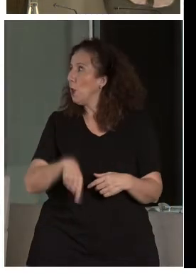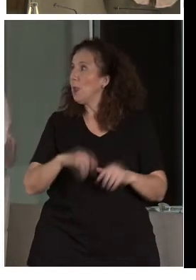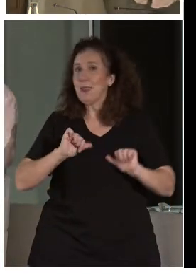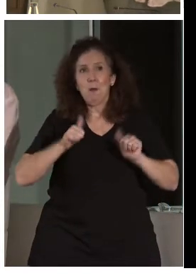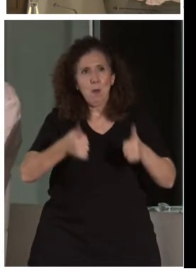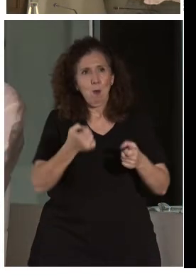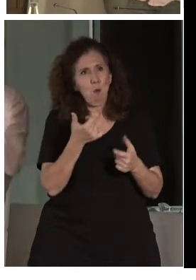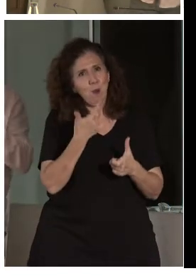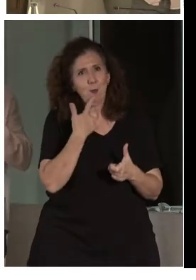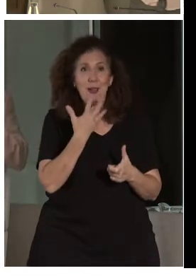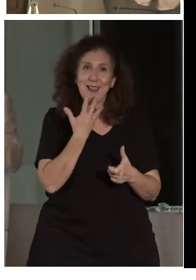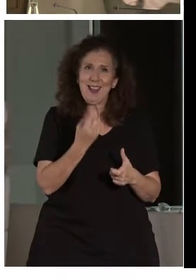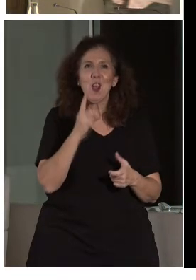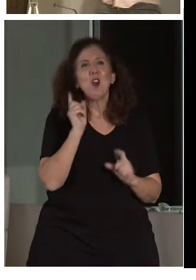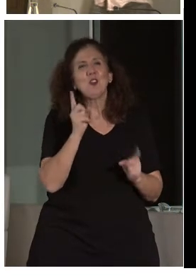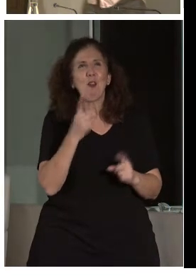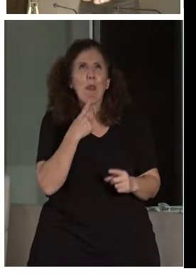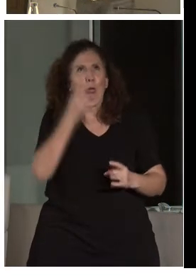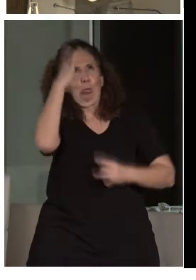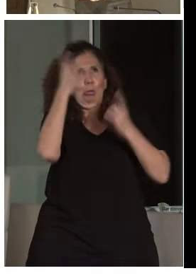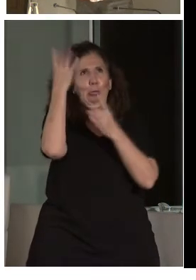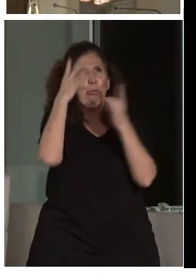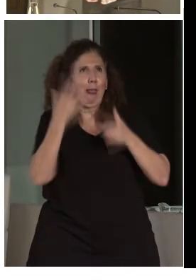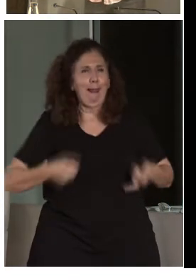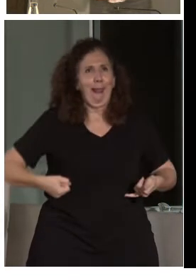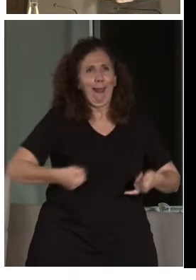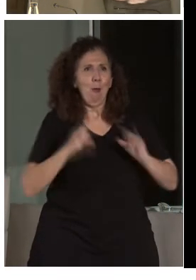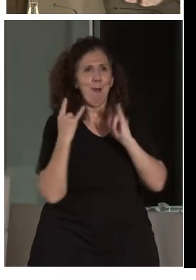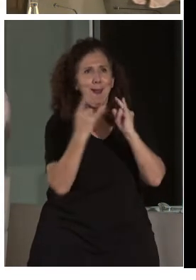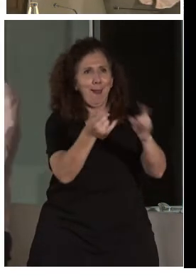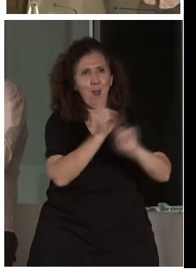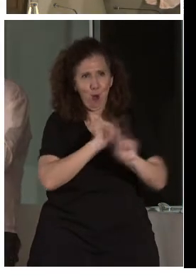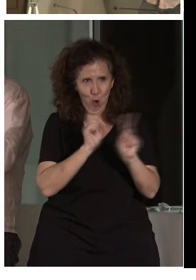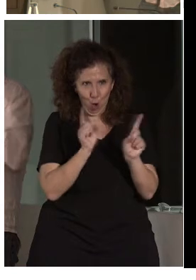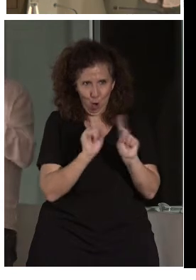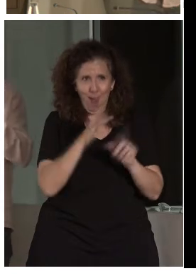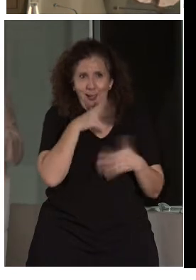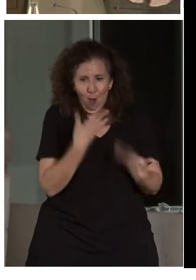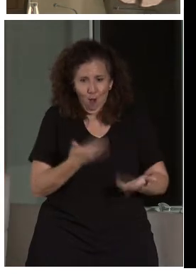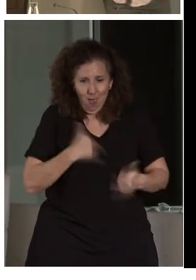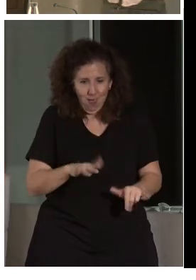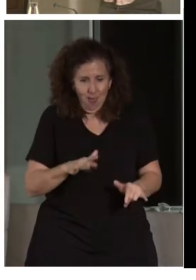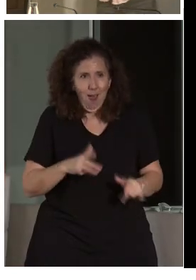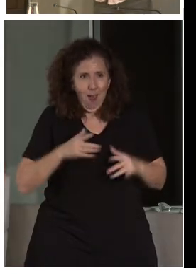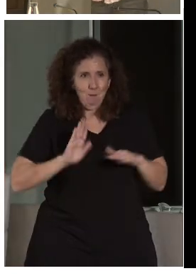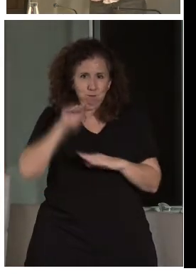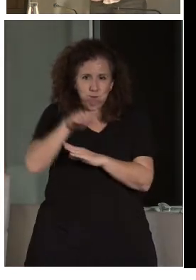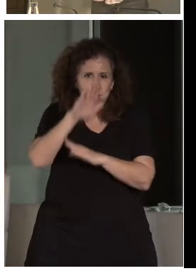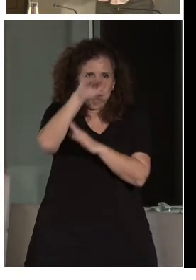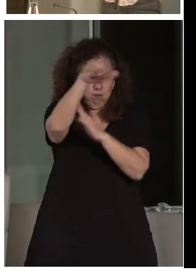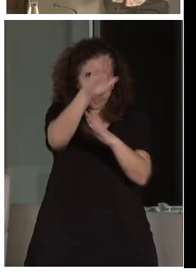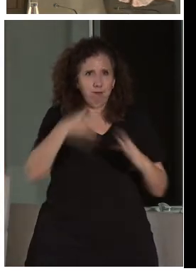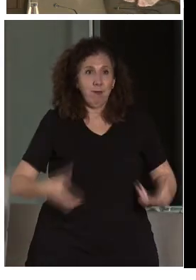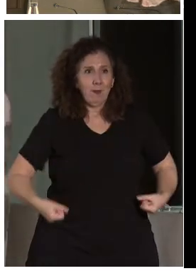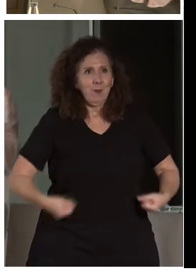cosa un poquito más seria, ya no es solo hacer el chorra por el jardín del centro de visitantes, sino salir por el entorno del centro de visitantes. Y ya, bueno,